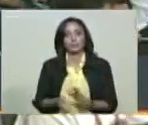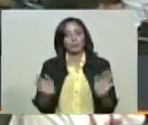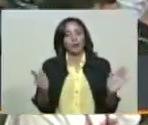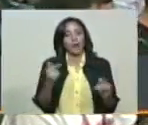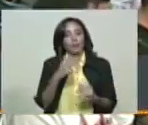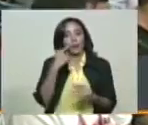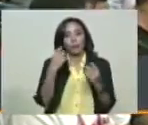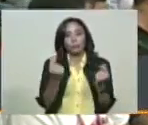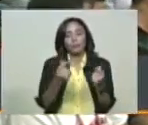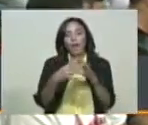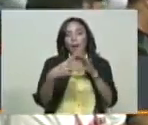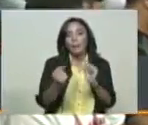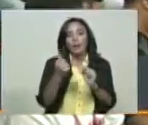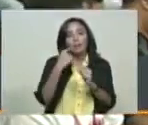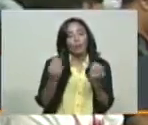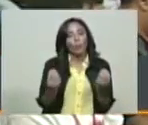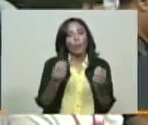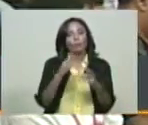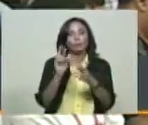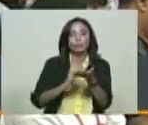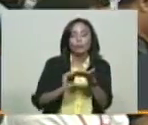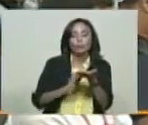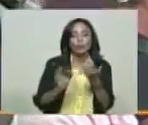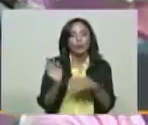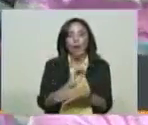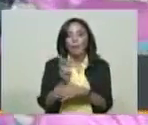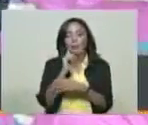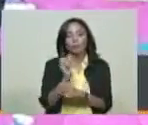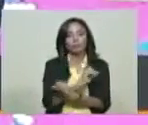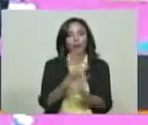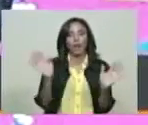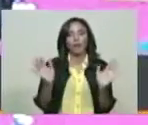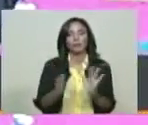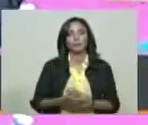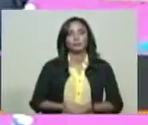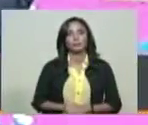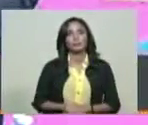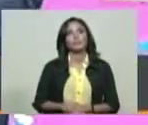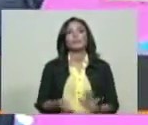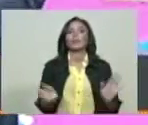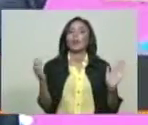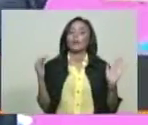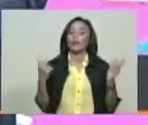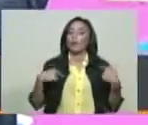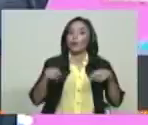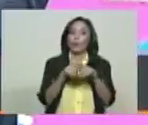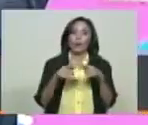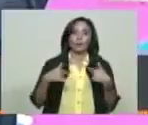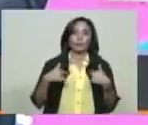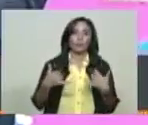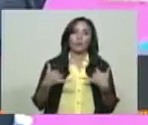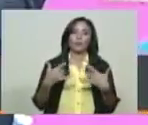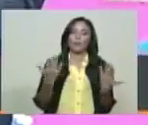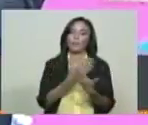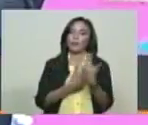a dar resultados y así y eso cuenta para el presidente de la republica